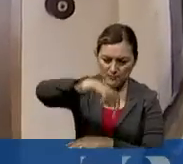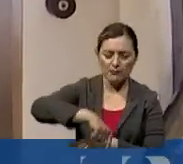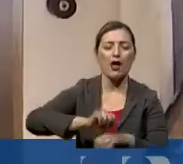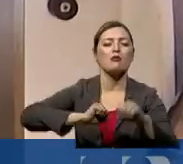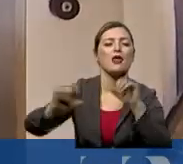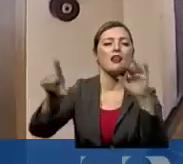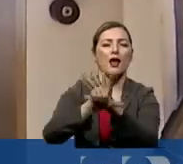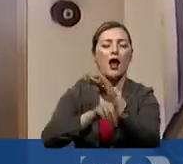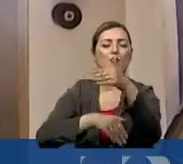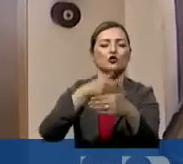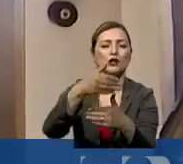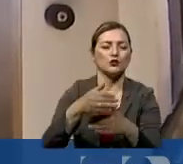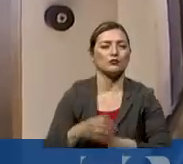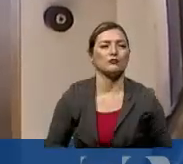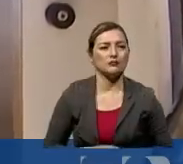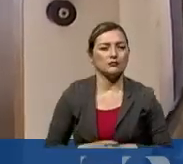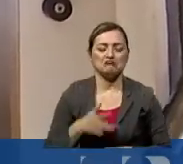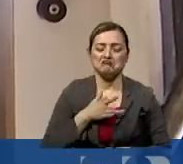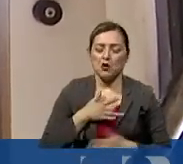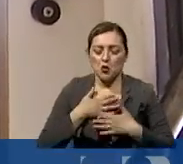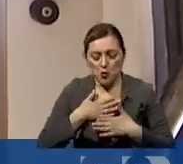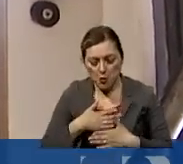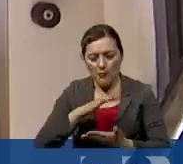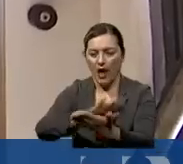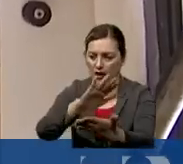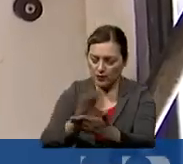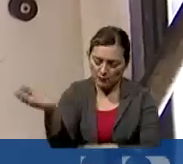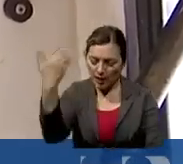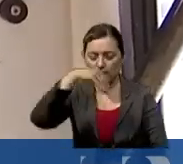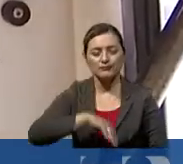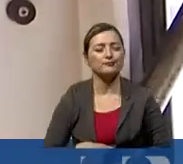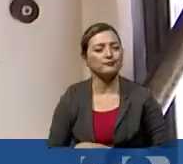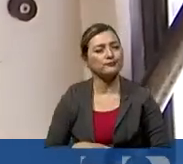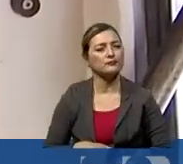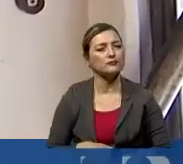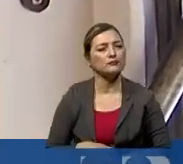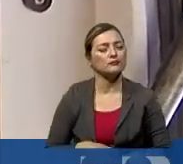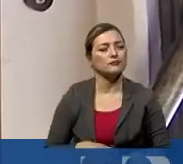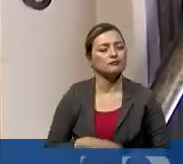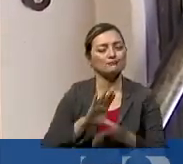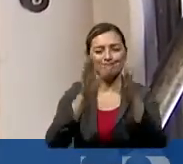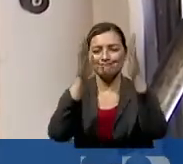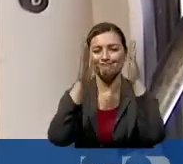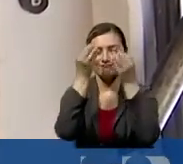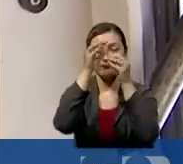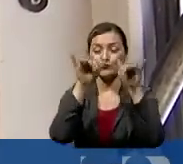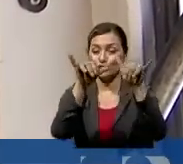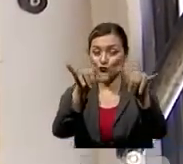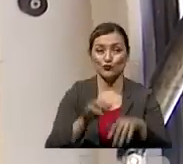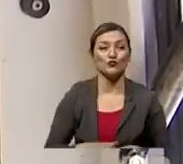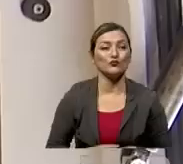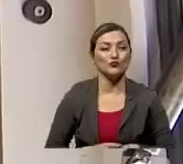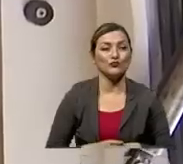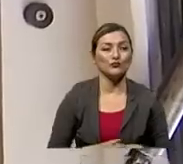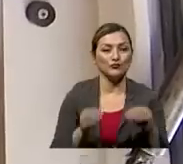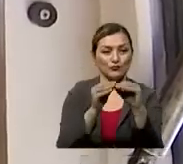mencionaba el defensor público, pueden venir con total tranquilidad hasta estos centros de atención. Con esta información, regreso a estudios,